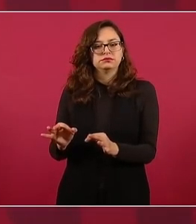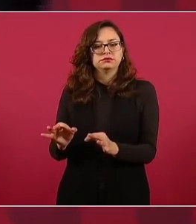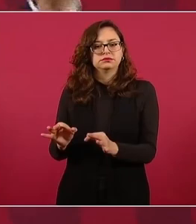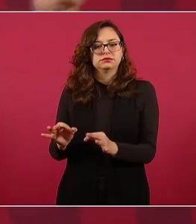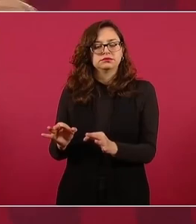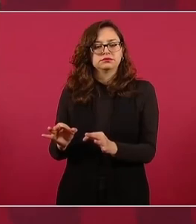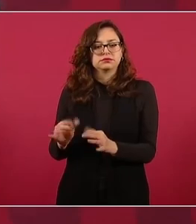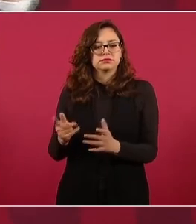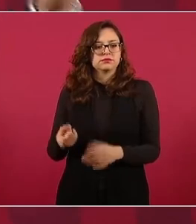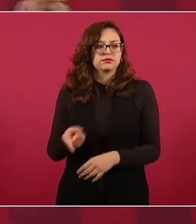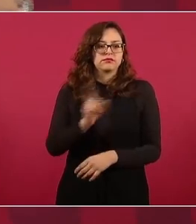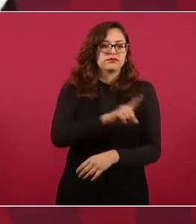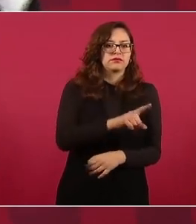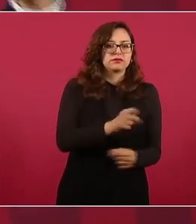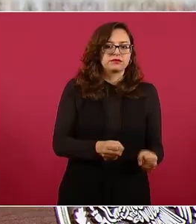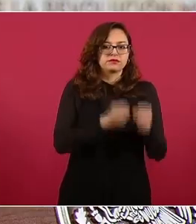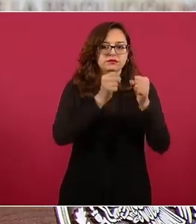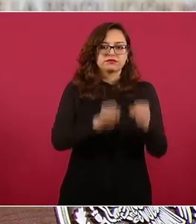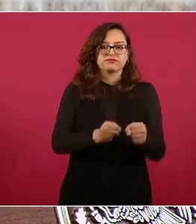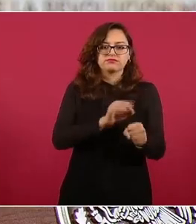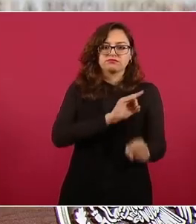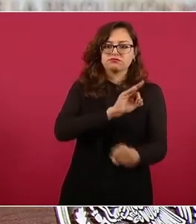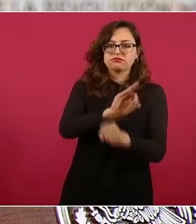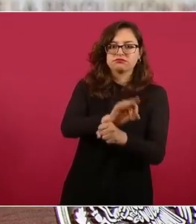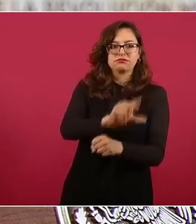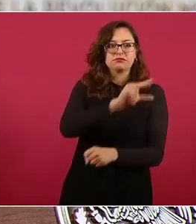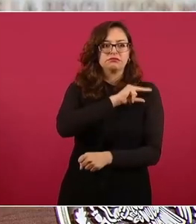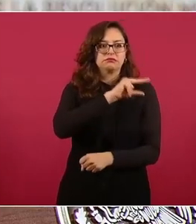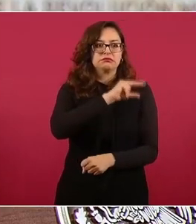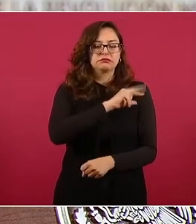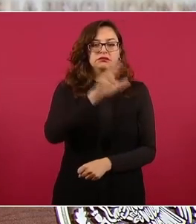Y eso no es tan complejo.